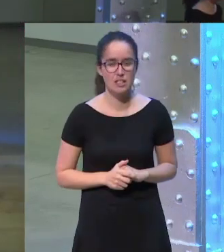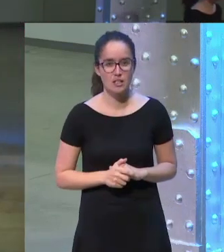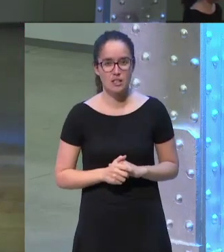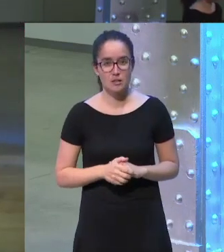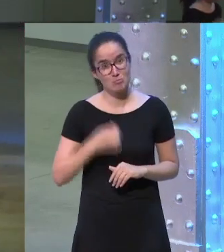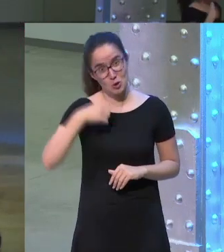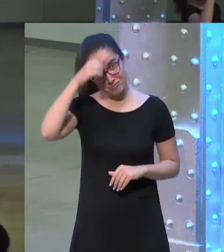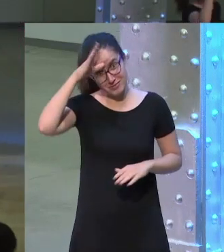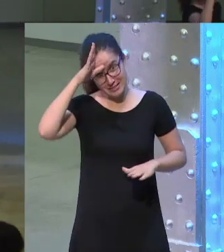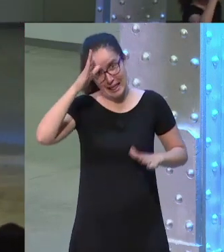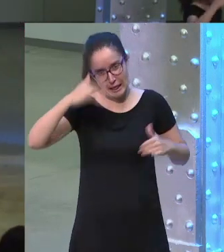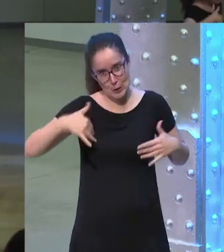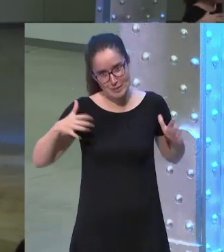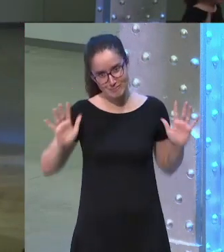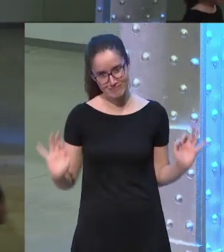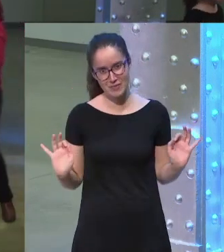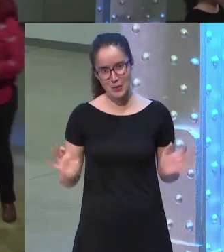Muy lista no soy, pero lo disimulo, ¿eh?